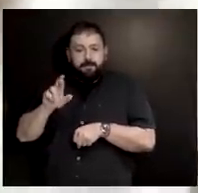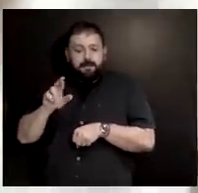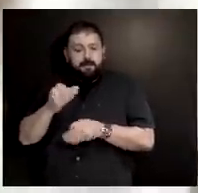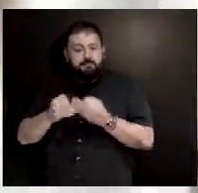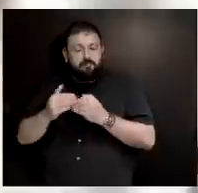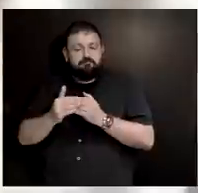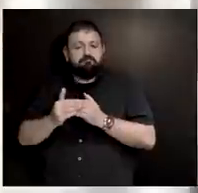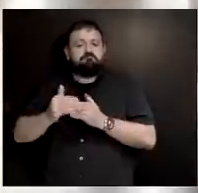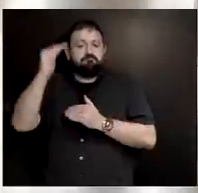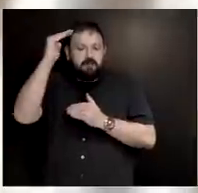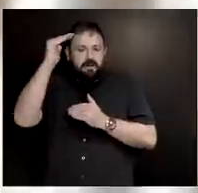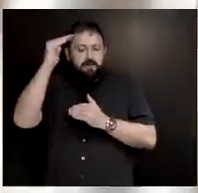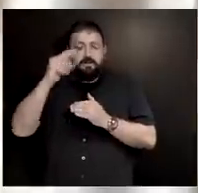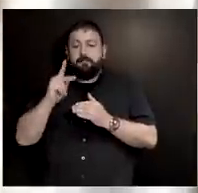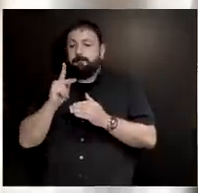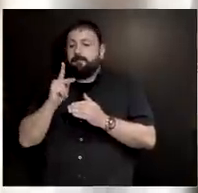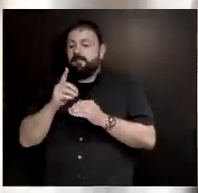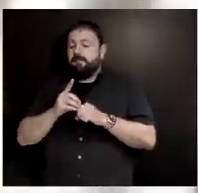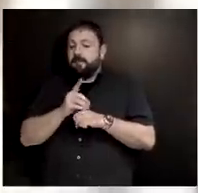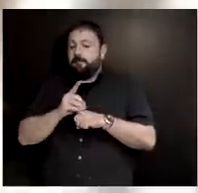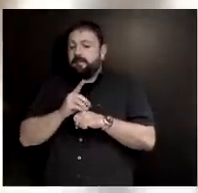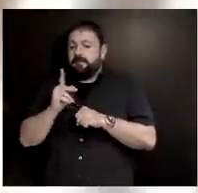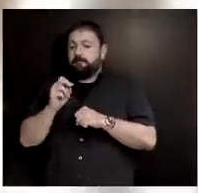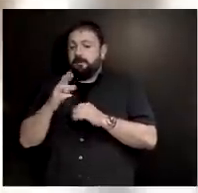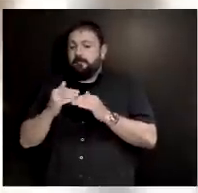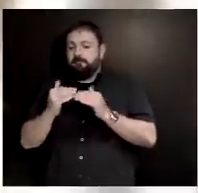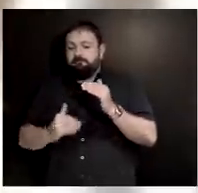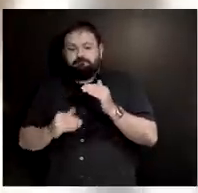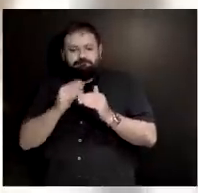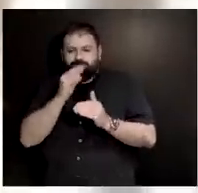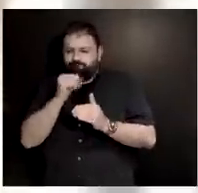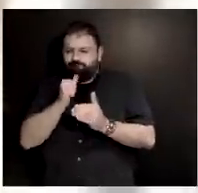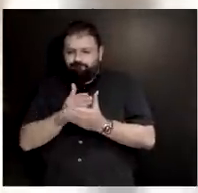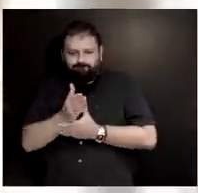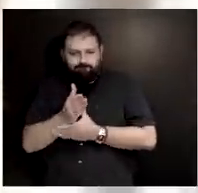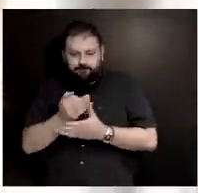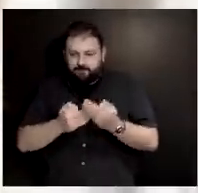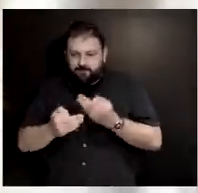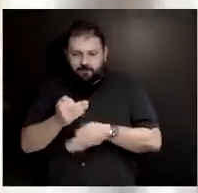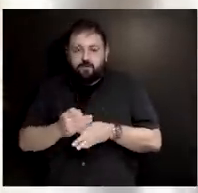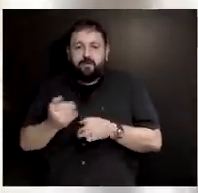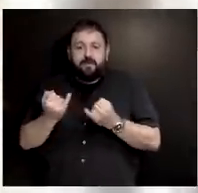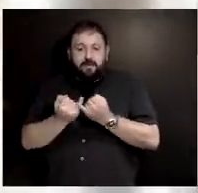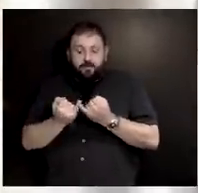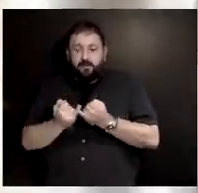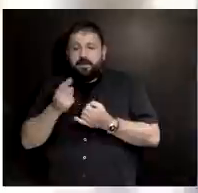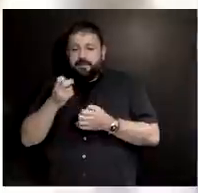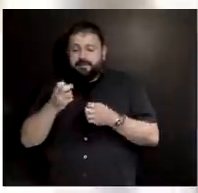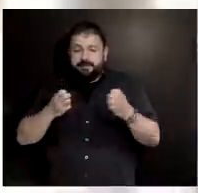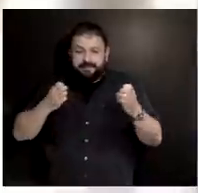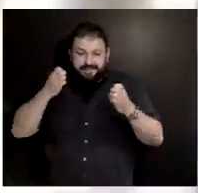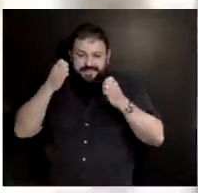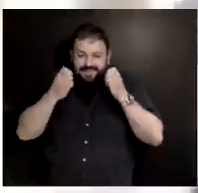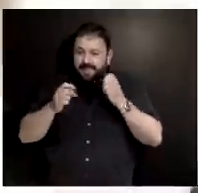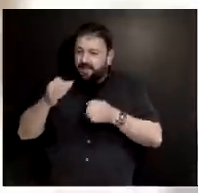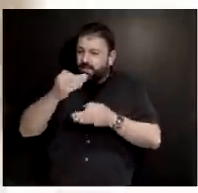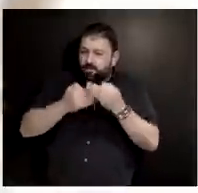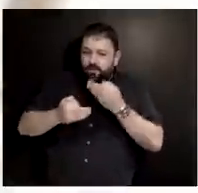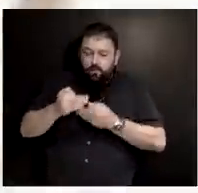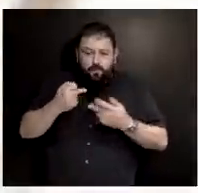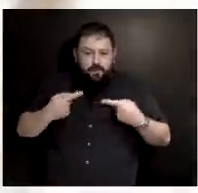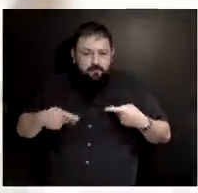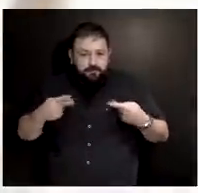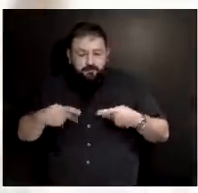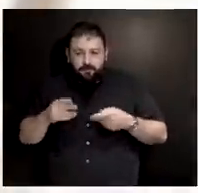esas son las fechas de Extravaganas Guadalajara, sí, que va a ser nuestra primera extravagancia. A todos los diamantes que están en